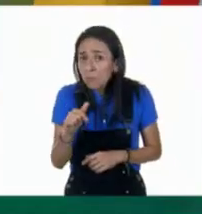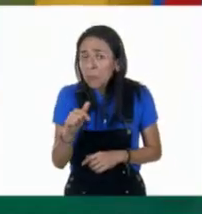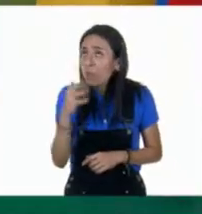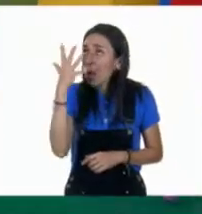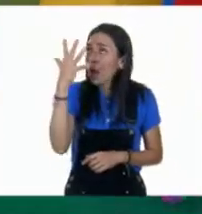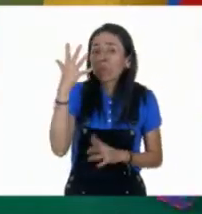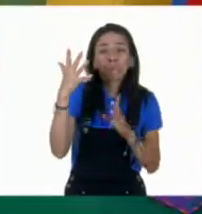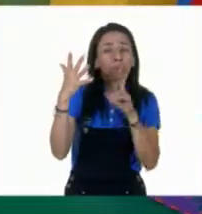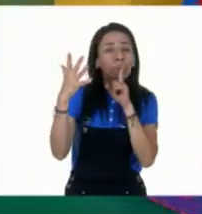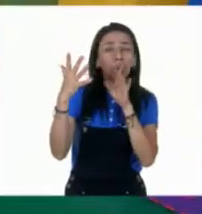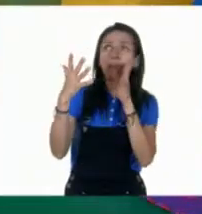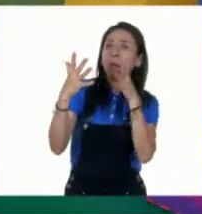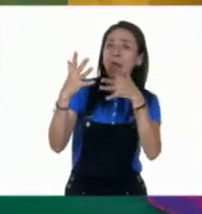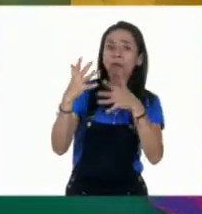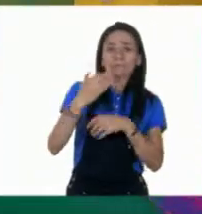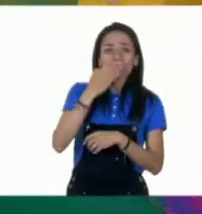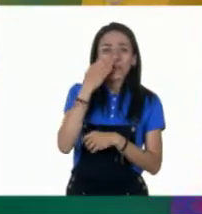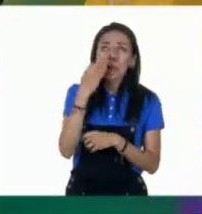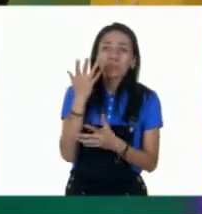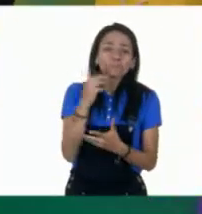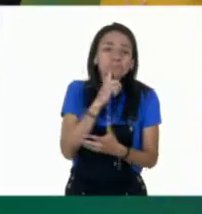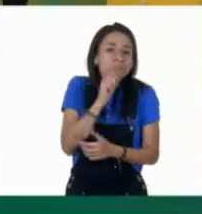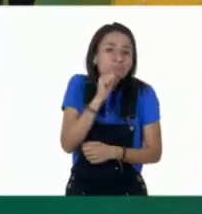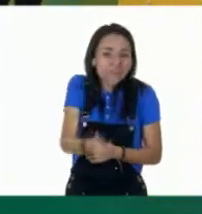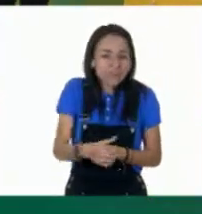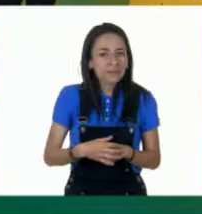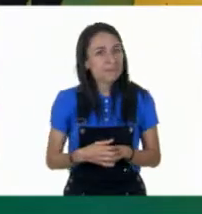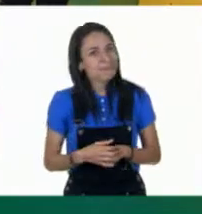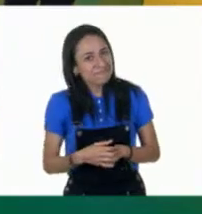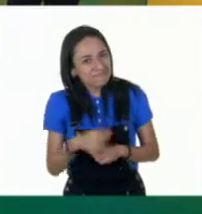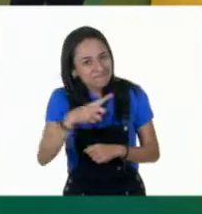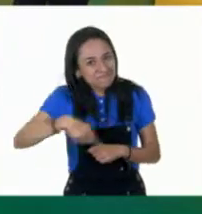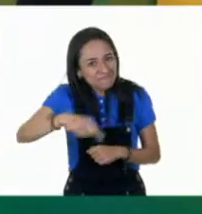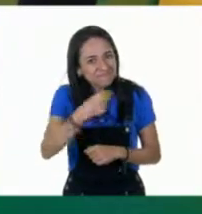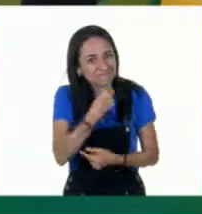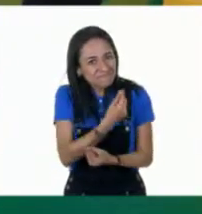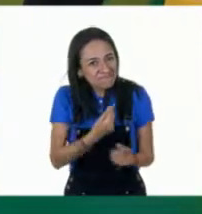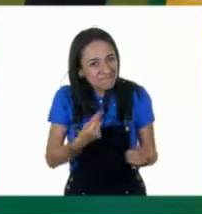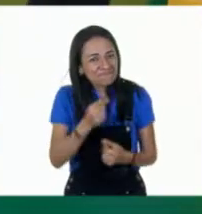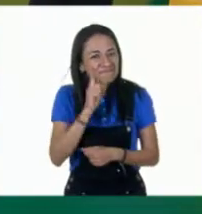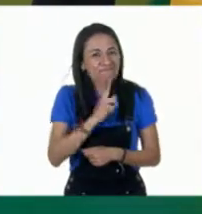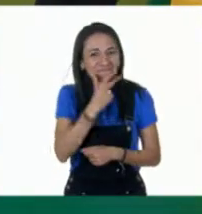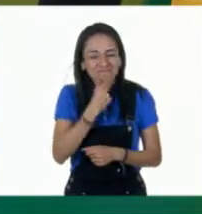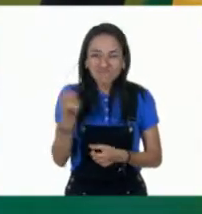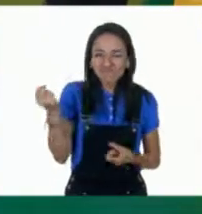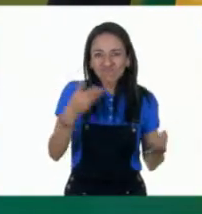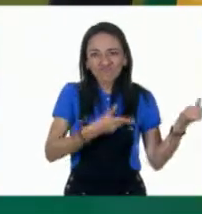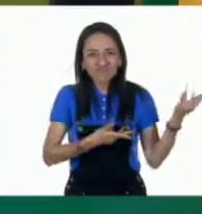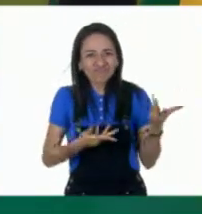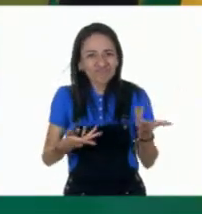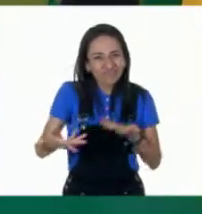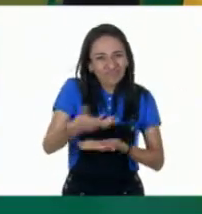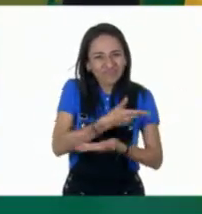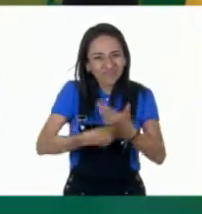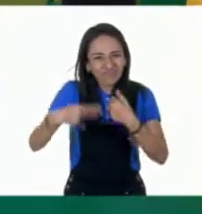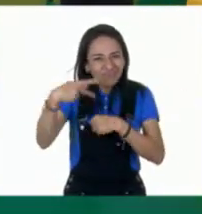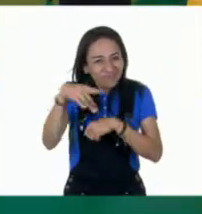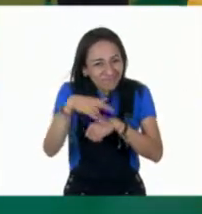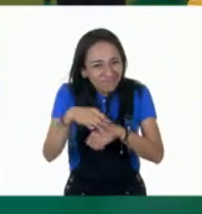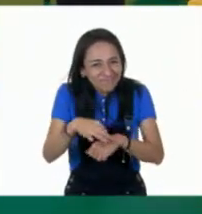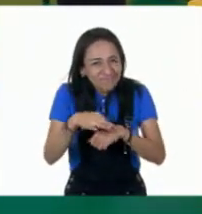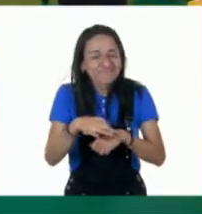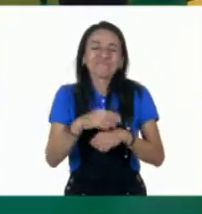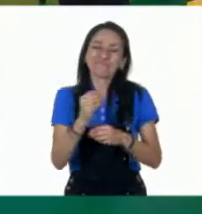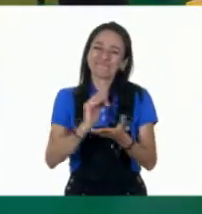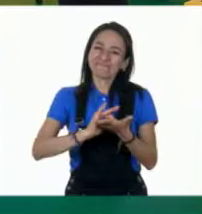Oigan, muchísimas gracias a todas las niñas y los niños por compartirnos estas grandes experiencias. Felicidades y ojalá a